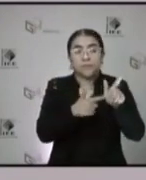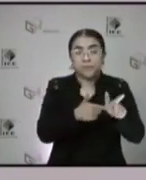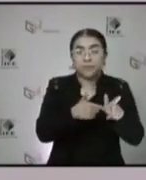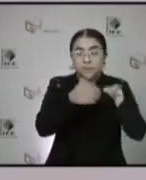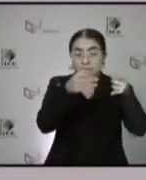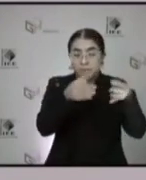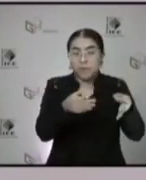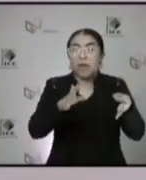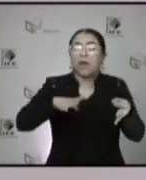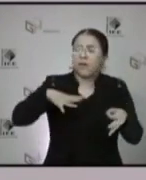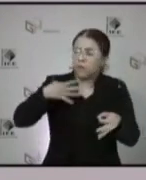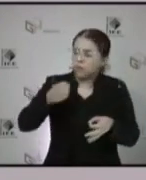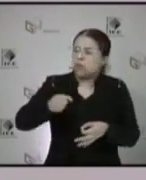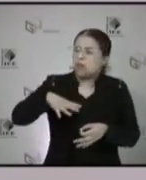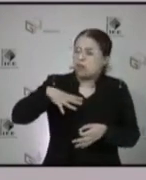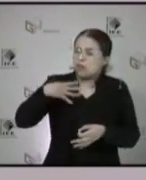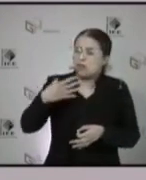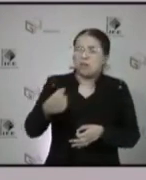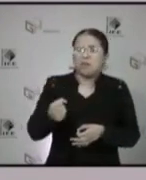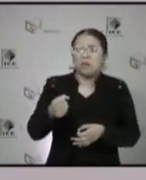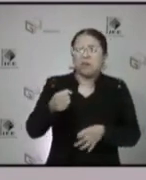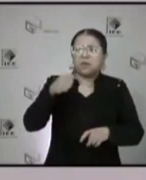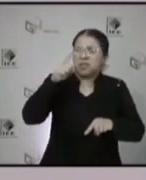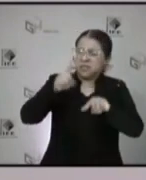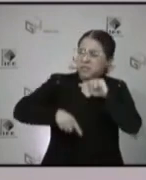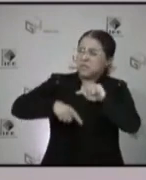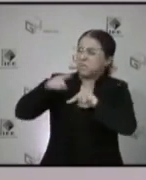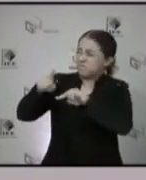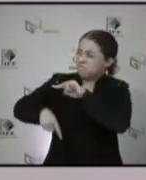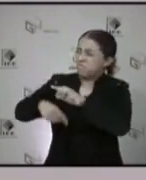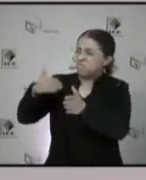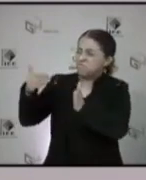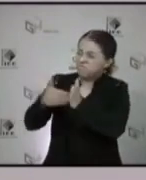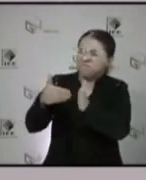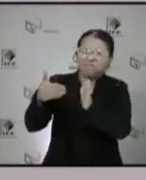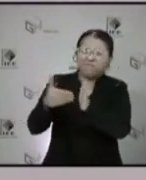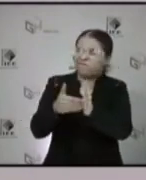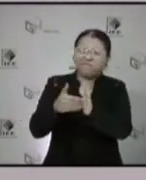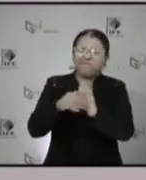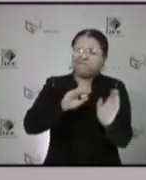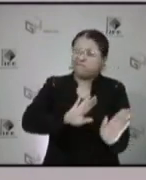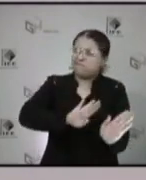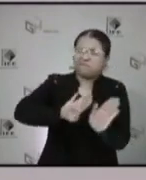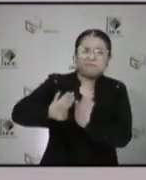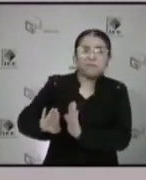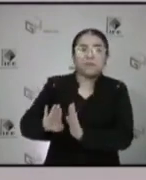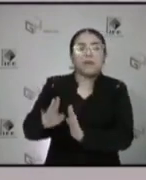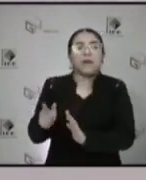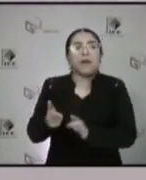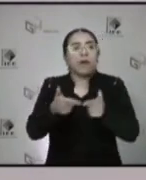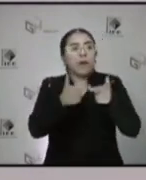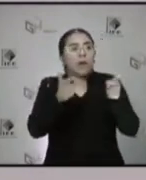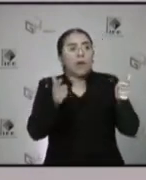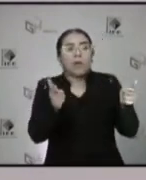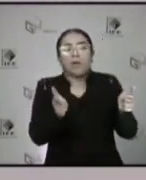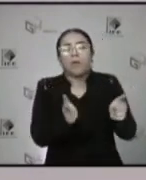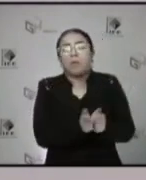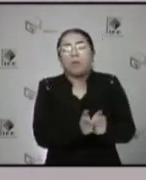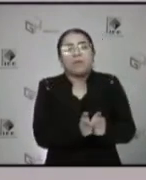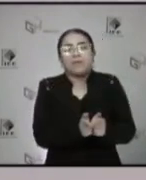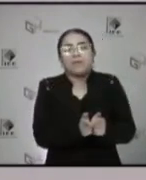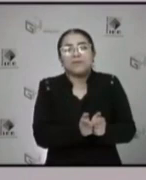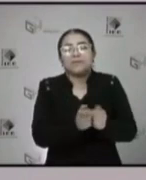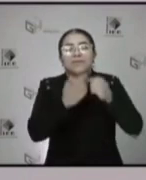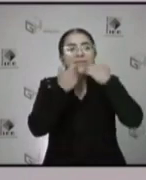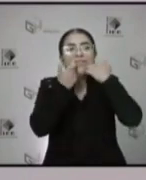con lucha, derribando barreras de aquellos grupos que no han pedido la oportunidad ni nos han